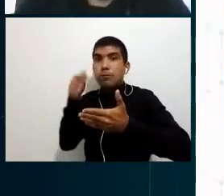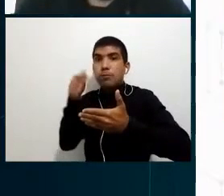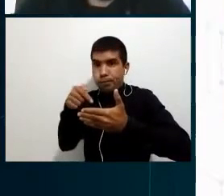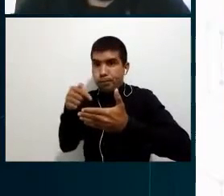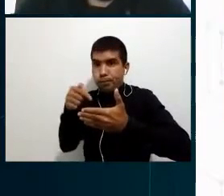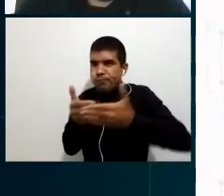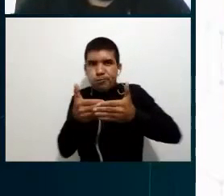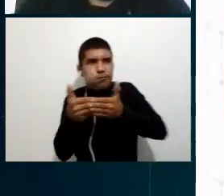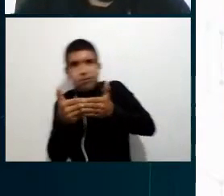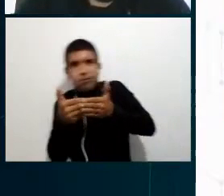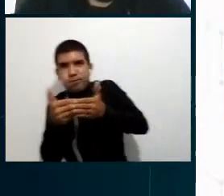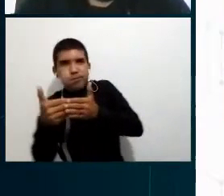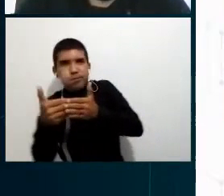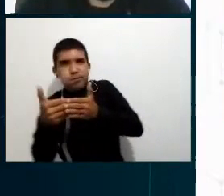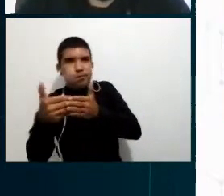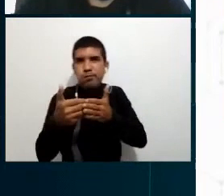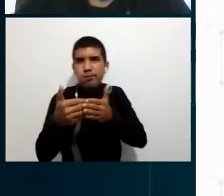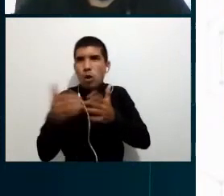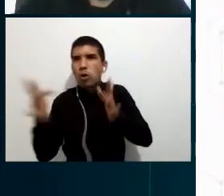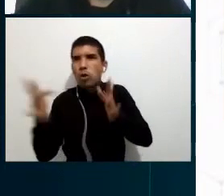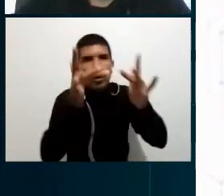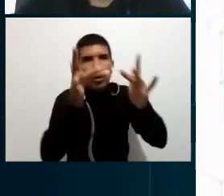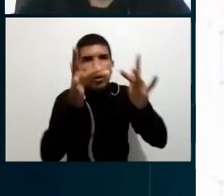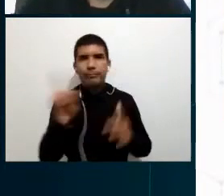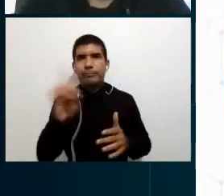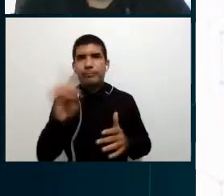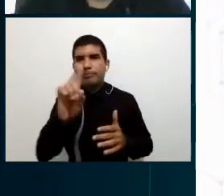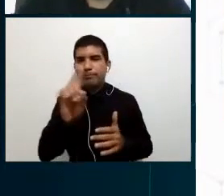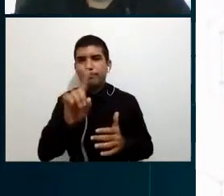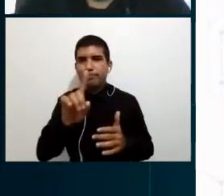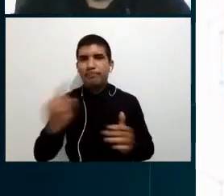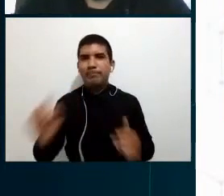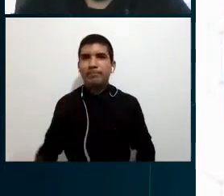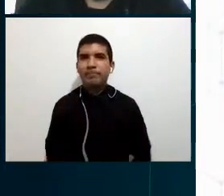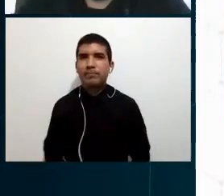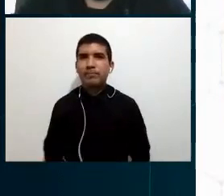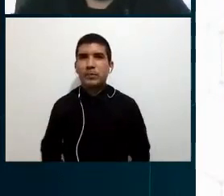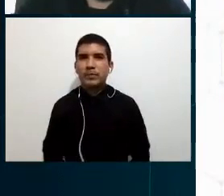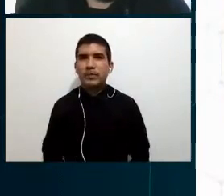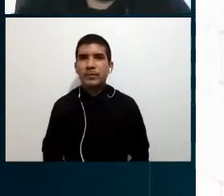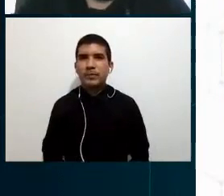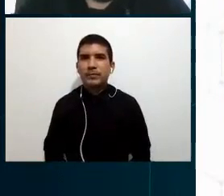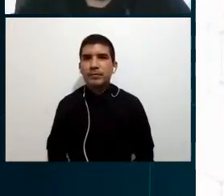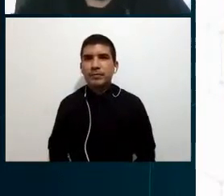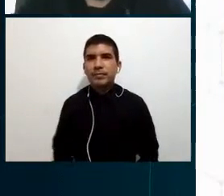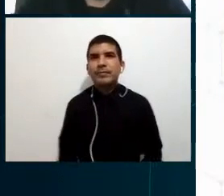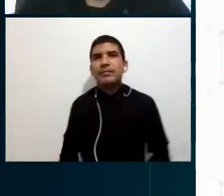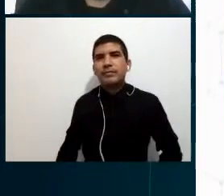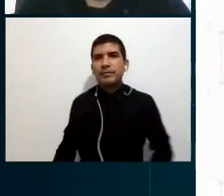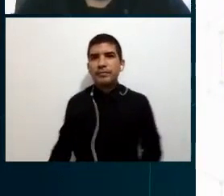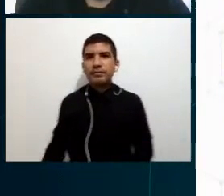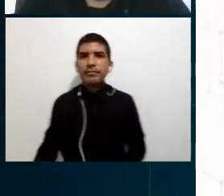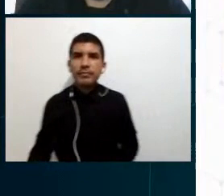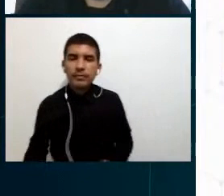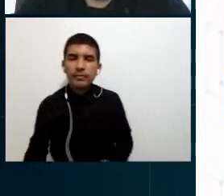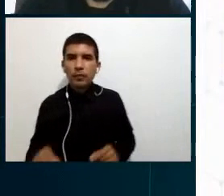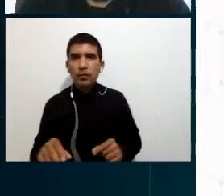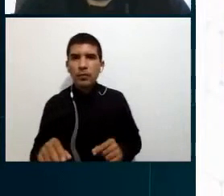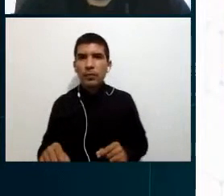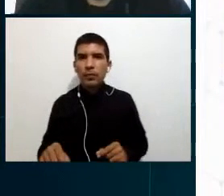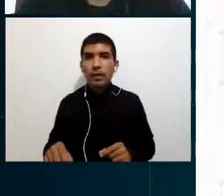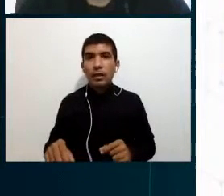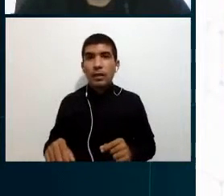Es que General Electric tiene subestaciones encapsuladas de 145 kilovoltios en este